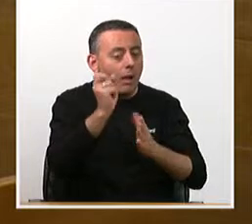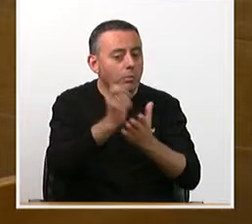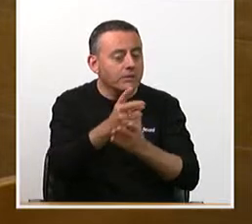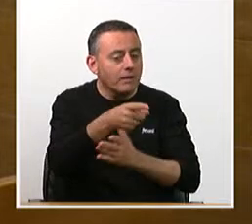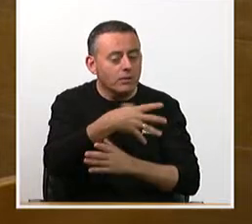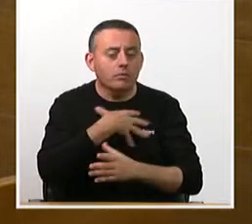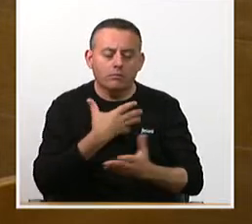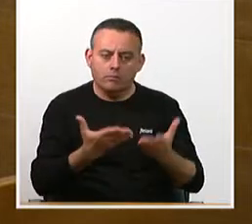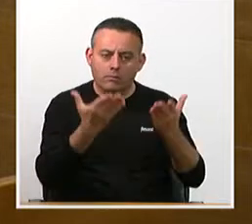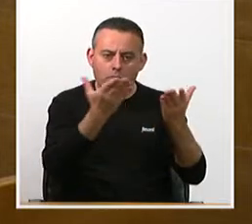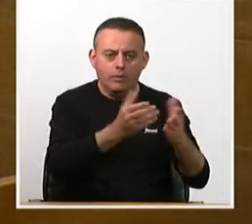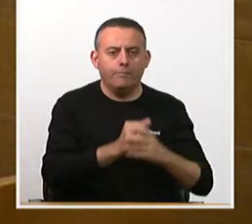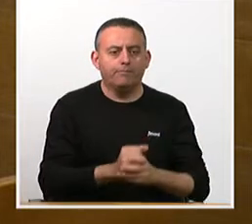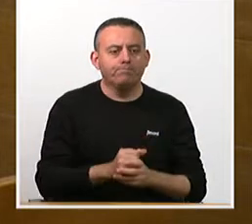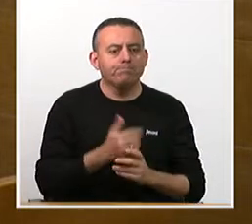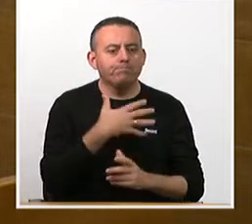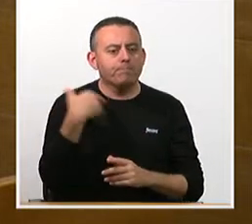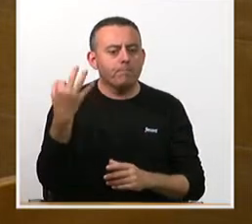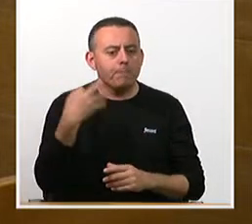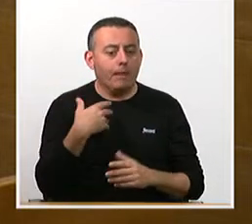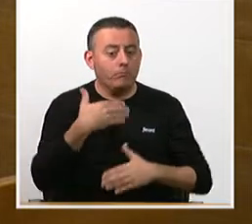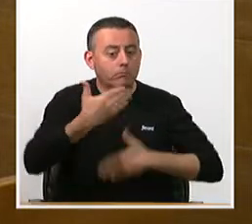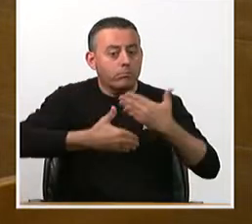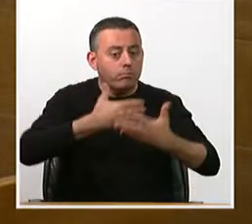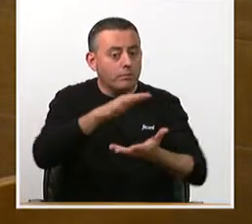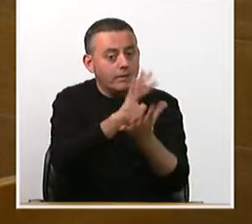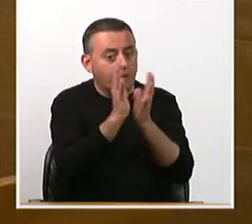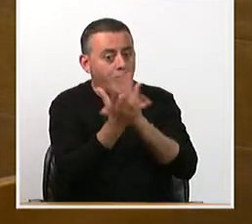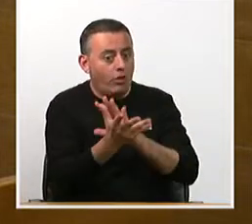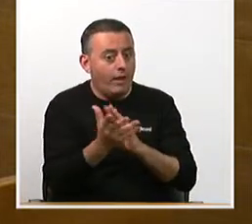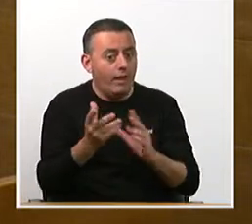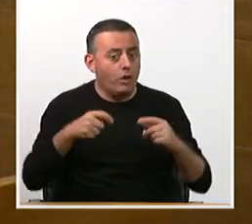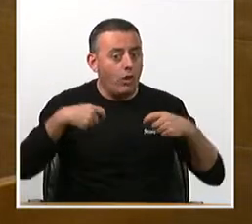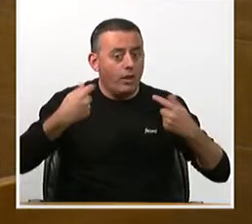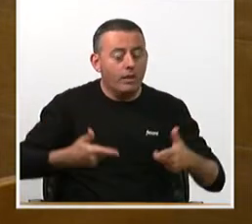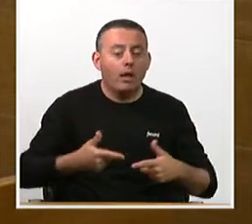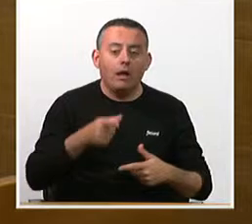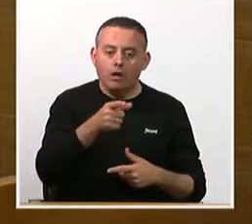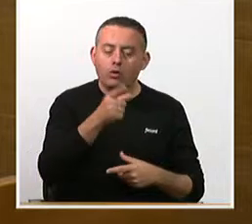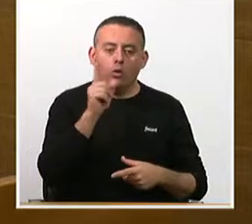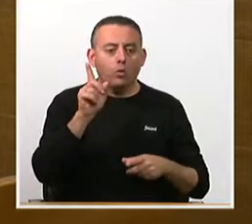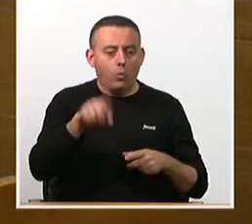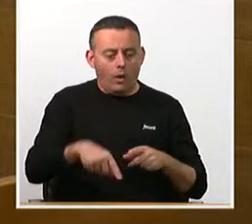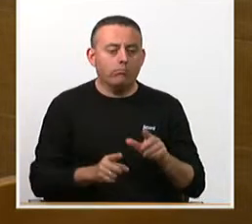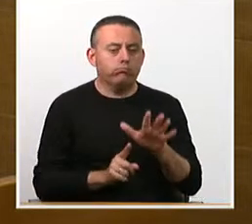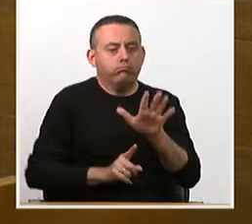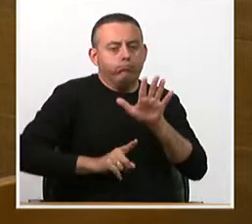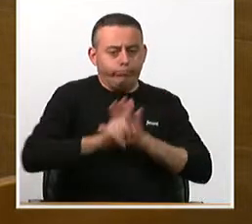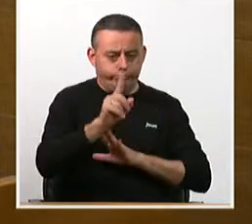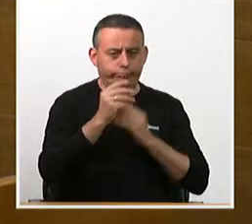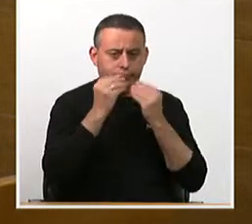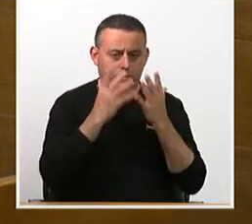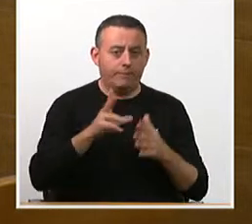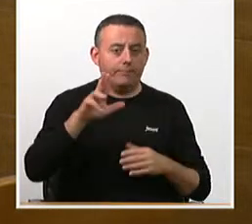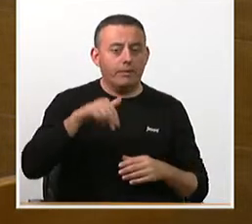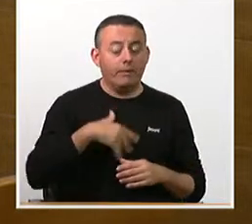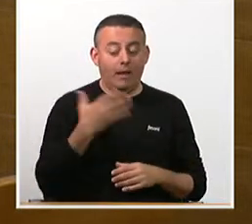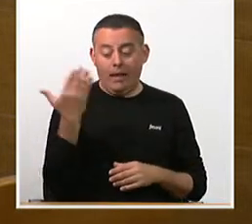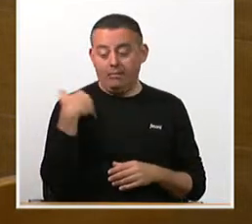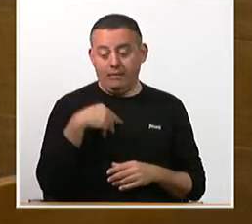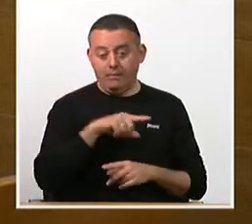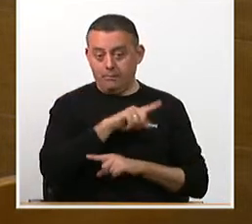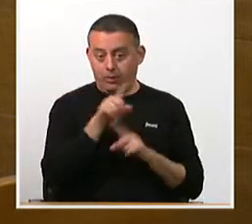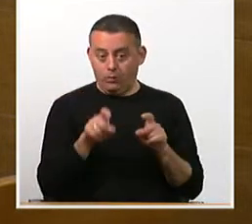sea sea sinónimo de empleo y prosperidad y por supuesto debemos seguir avanzando una gestión del agua como veníamos hablando en la anterior